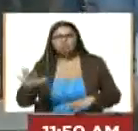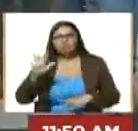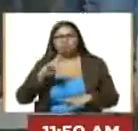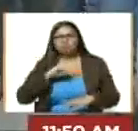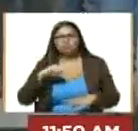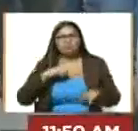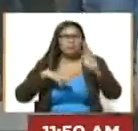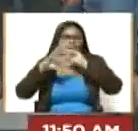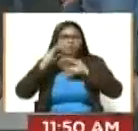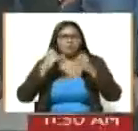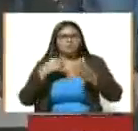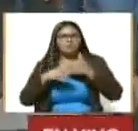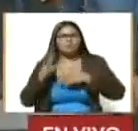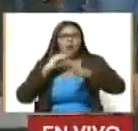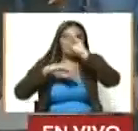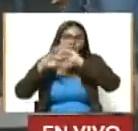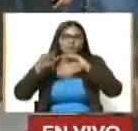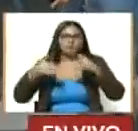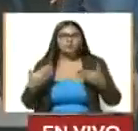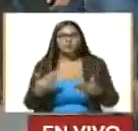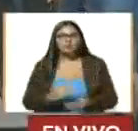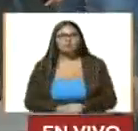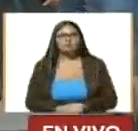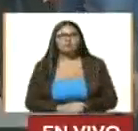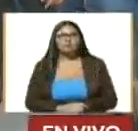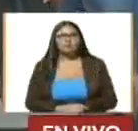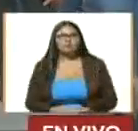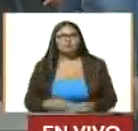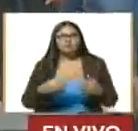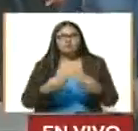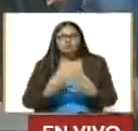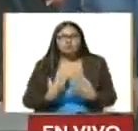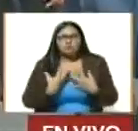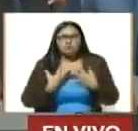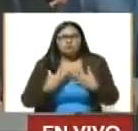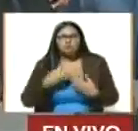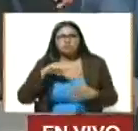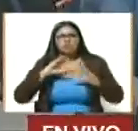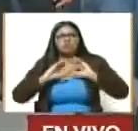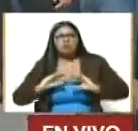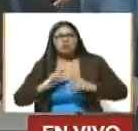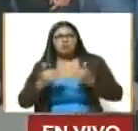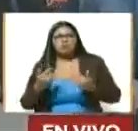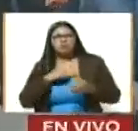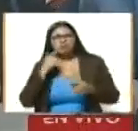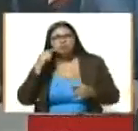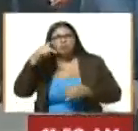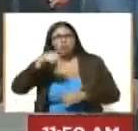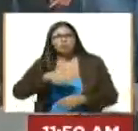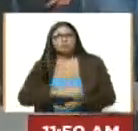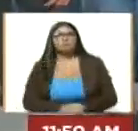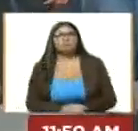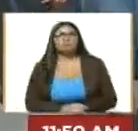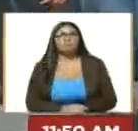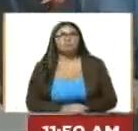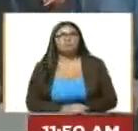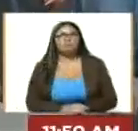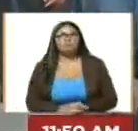aprendiendo, es que lo que vamos aprendiendo, lo vamos así grabando en nuestra piel, en nuestro cuerpo. Por eso nosotros hoy